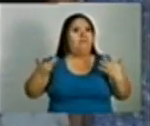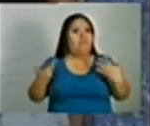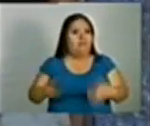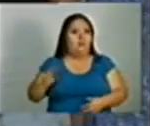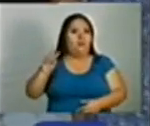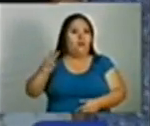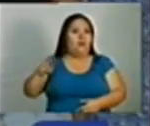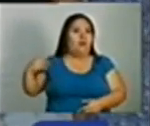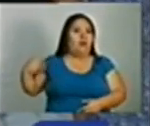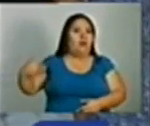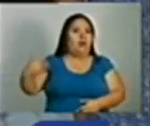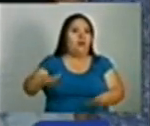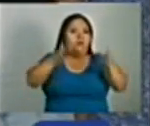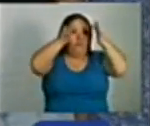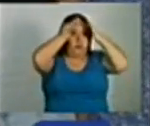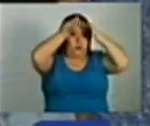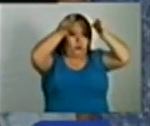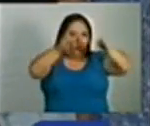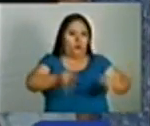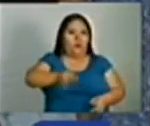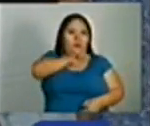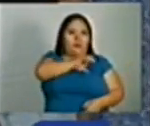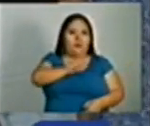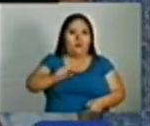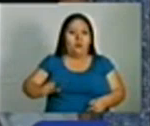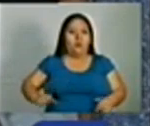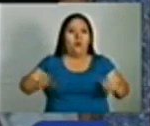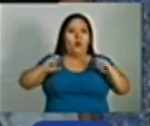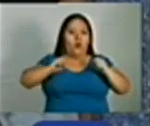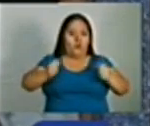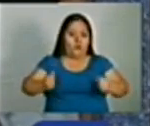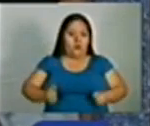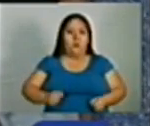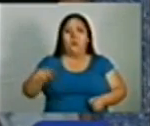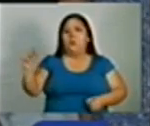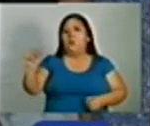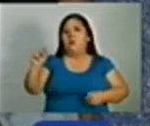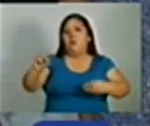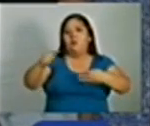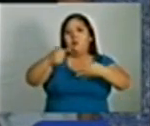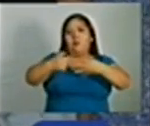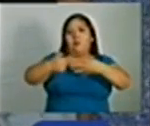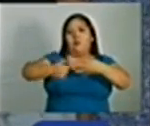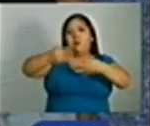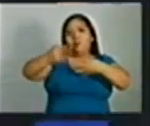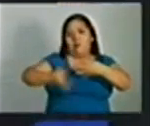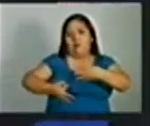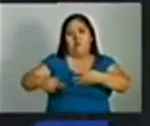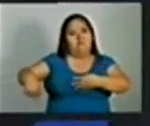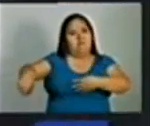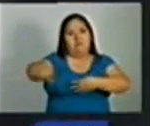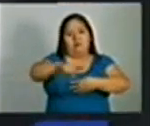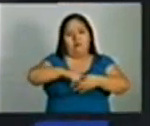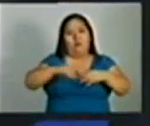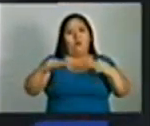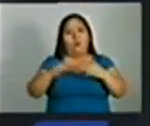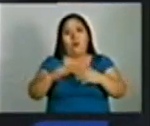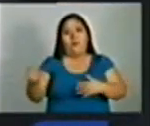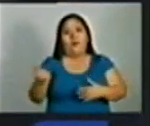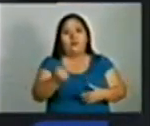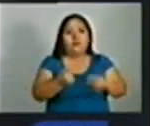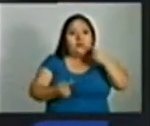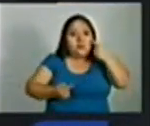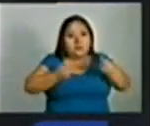que el gobierno de El Salvador puso en curso esta moneda de forma legal para la población salvadoreña y, por supuesto, a disposición de los turistas